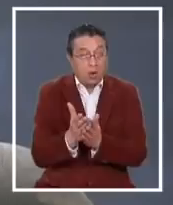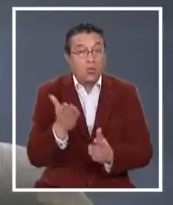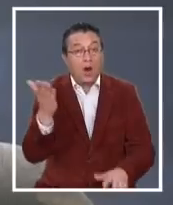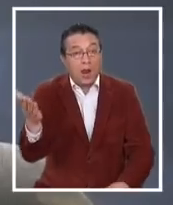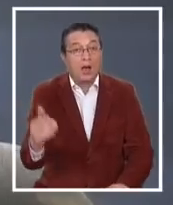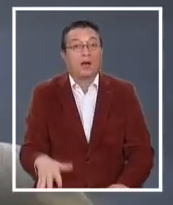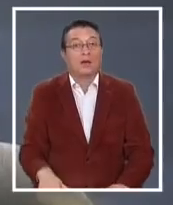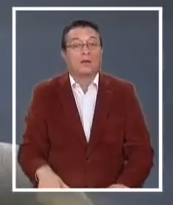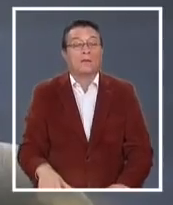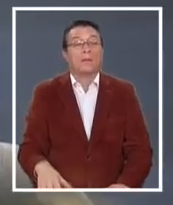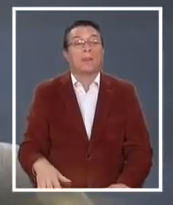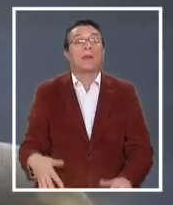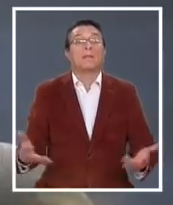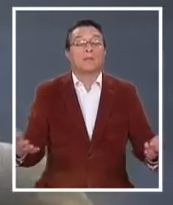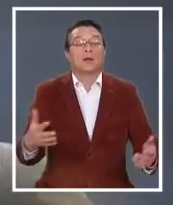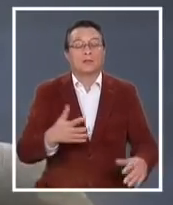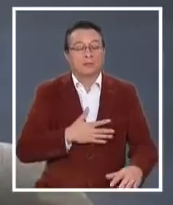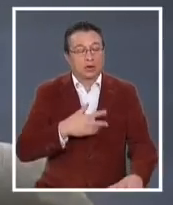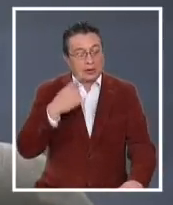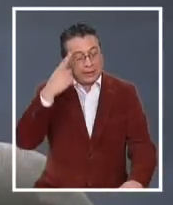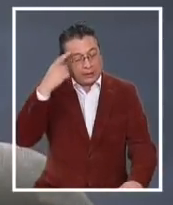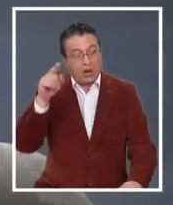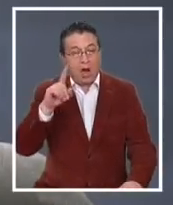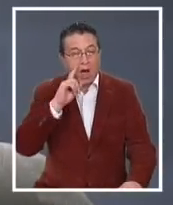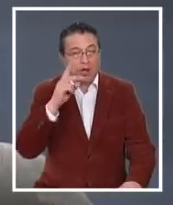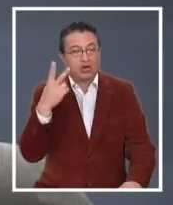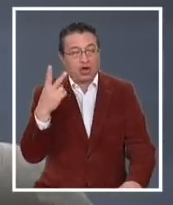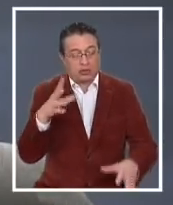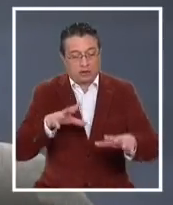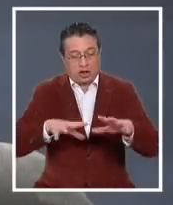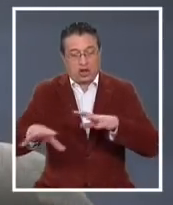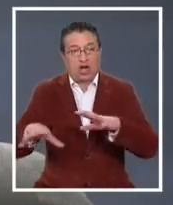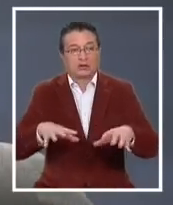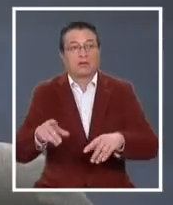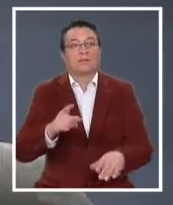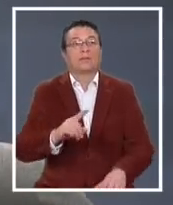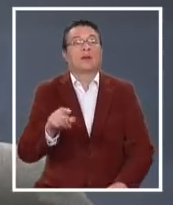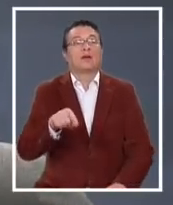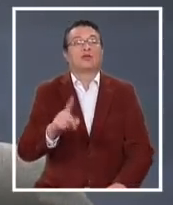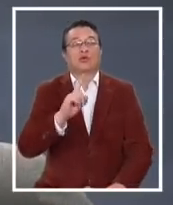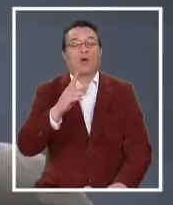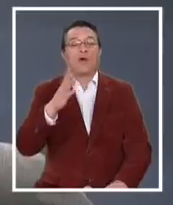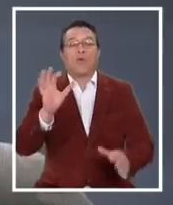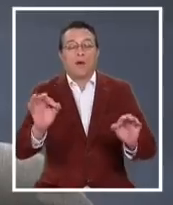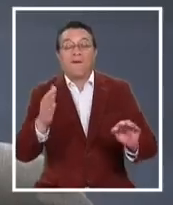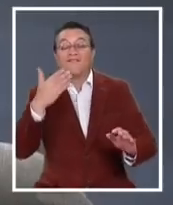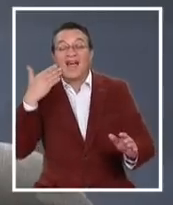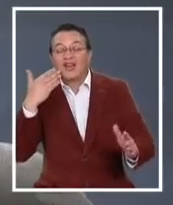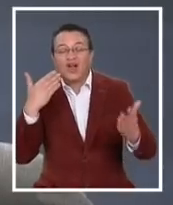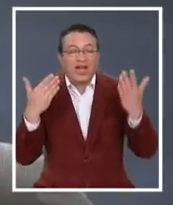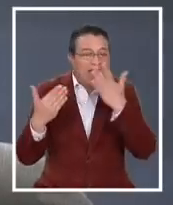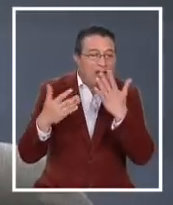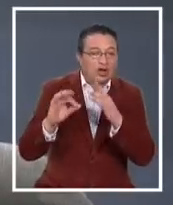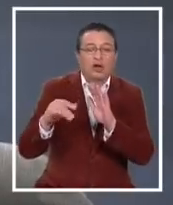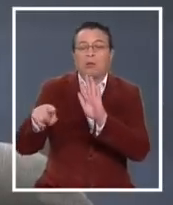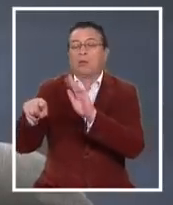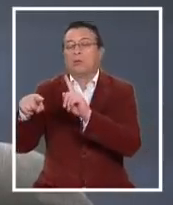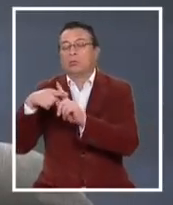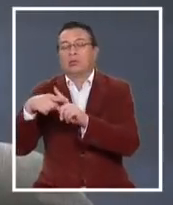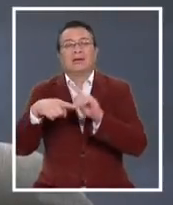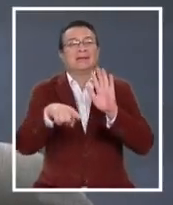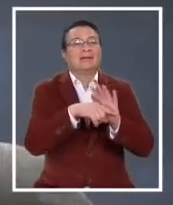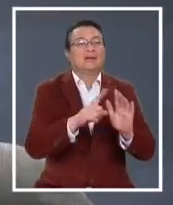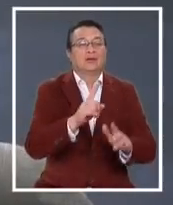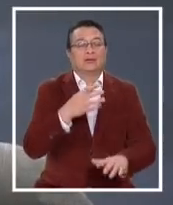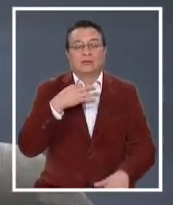abiertos. Entonces, yo creo que acá hay dos cosas, Matías, porque esto no es tan negro o blanco. Yo no me atrevo a tratar a las personas como lo